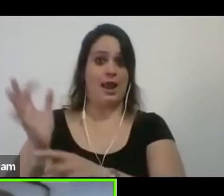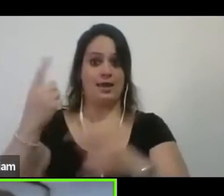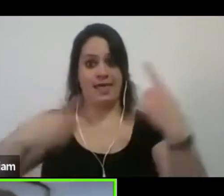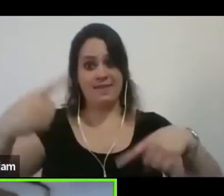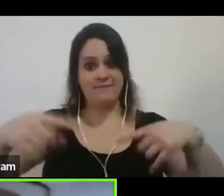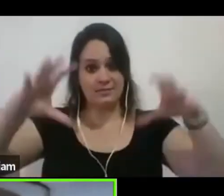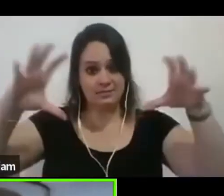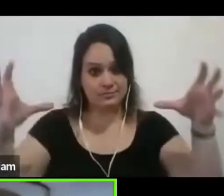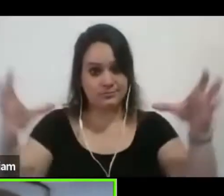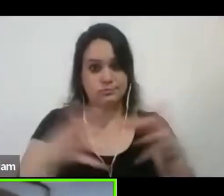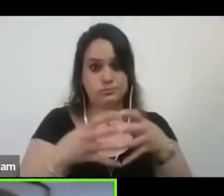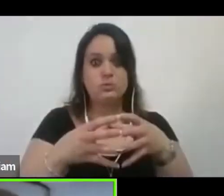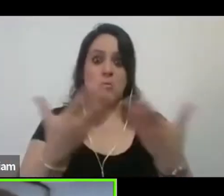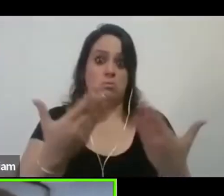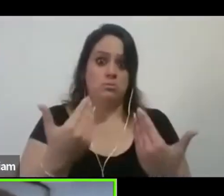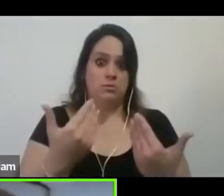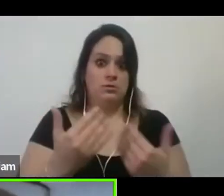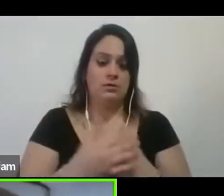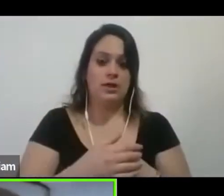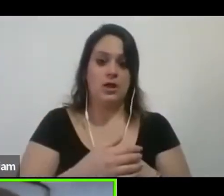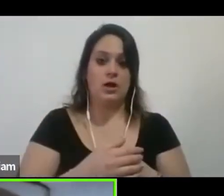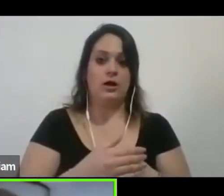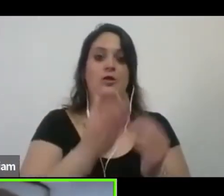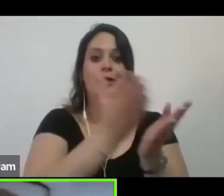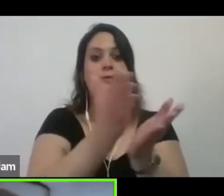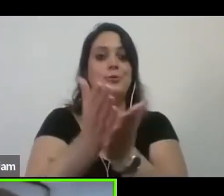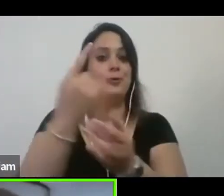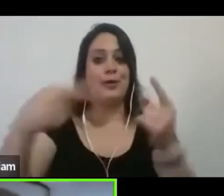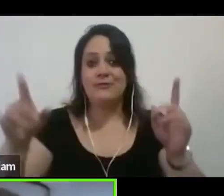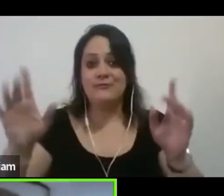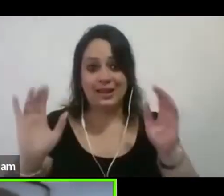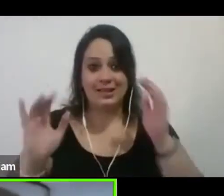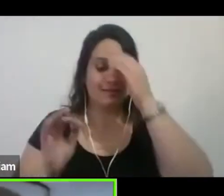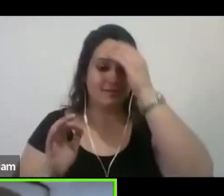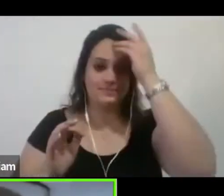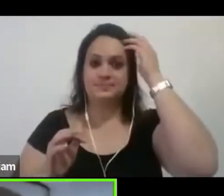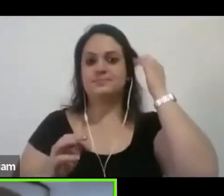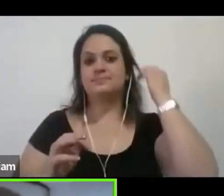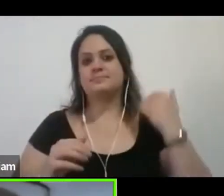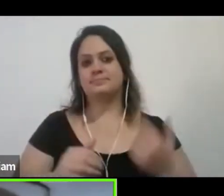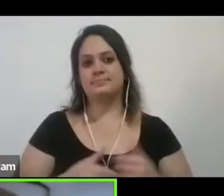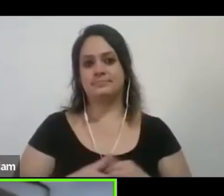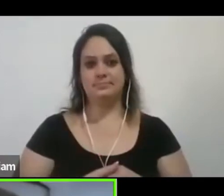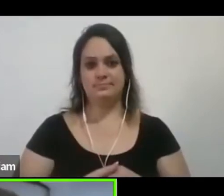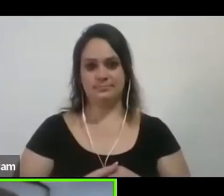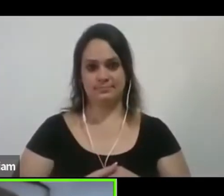distintas profesionales de distintas carreras. Y es totalmente